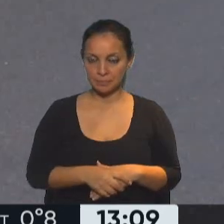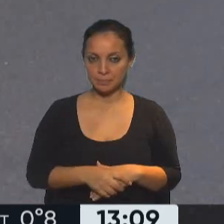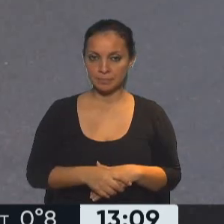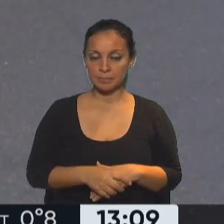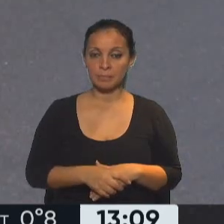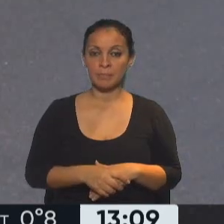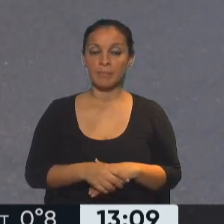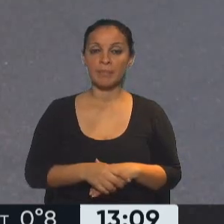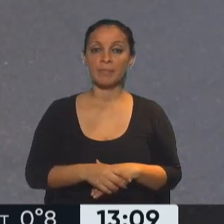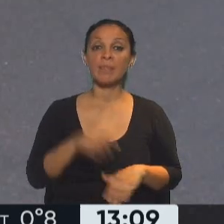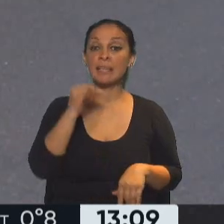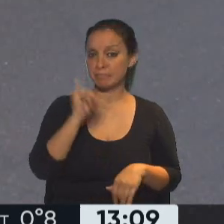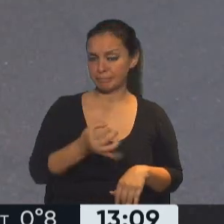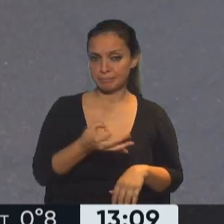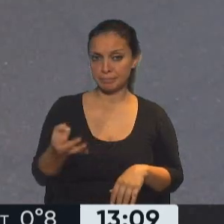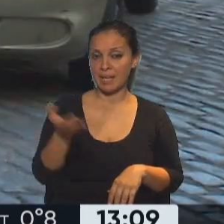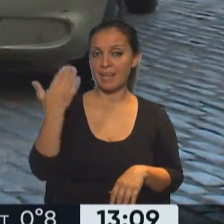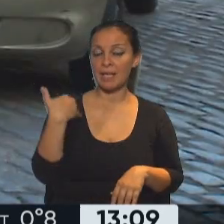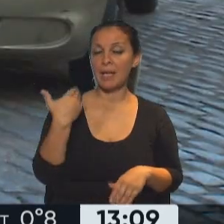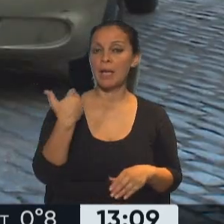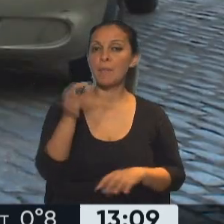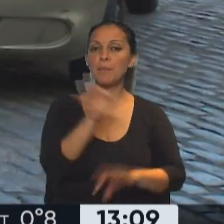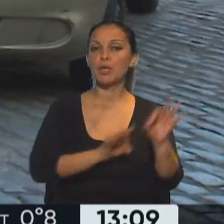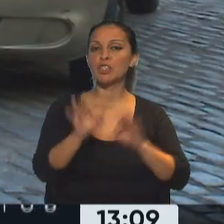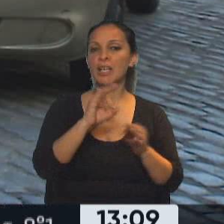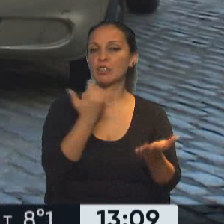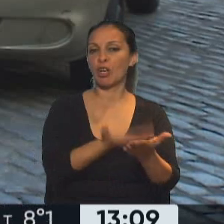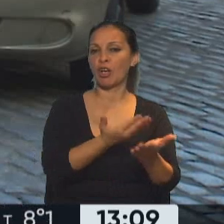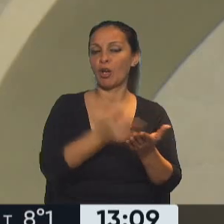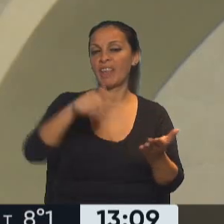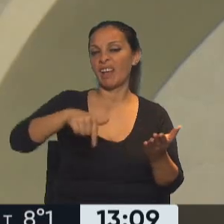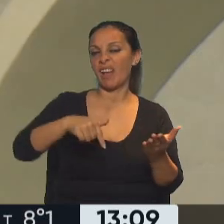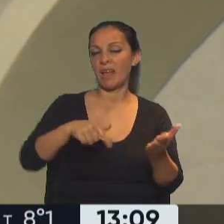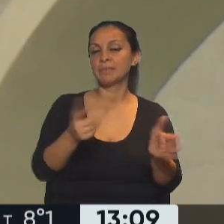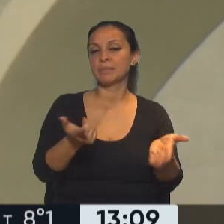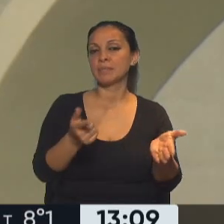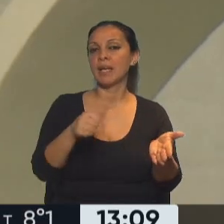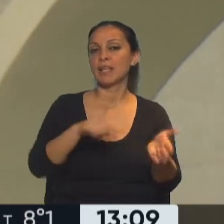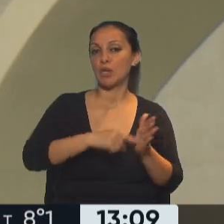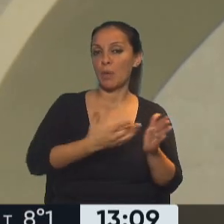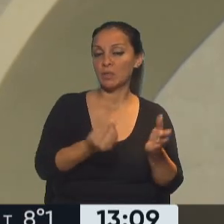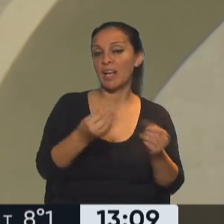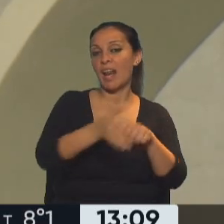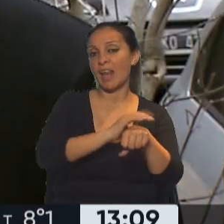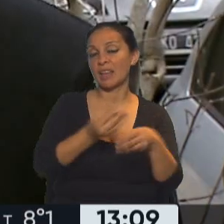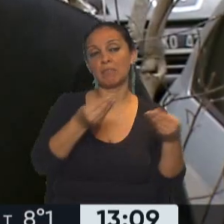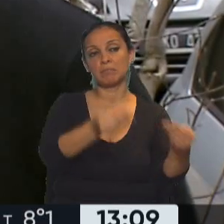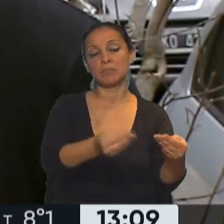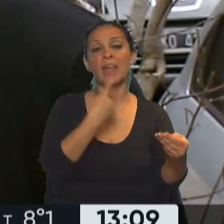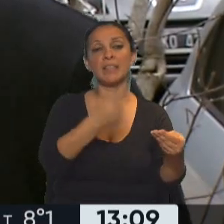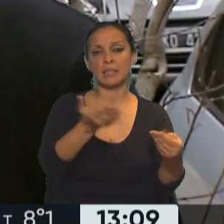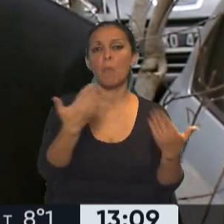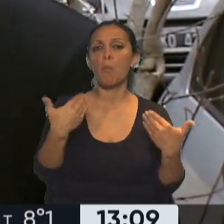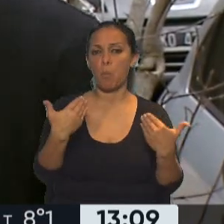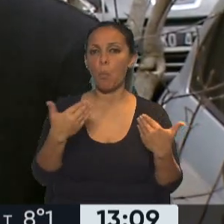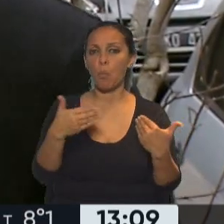Efectivamente, ayer lo que hubo un proyecto de ley de la Reta en la Ciudad de Buenos Aires que permite estacionar sobre la mano izquierda en